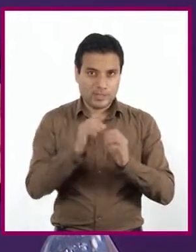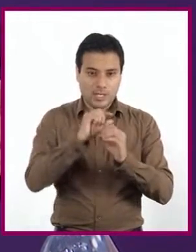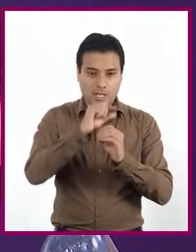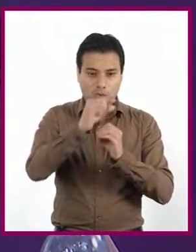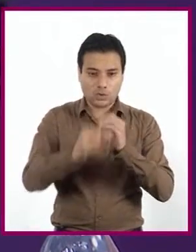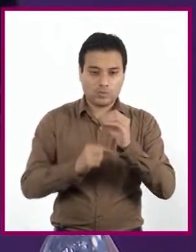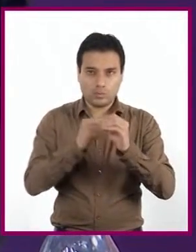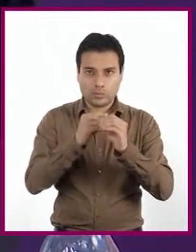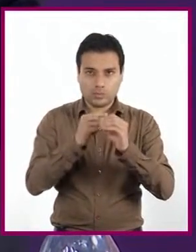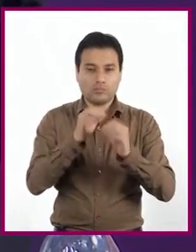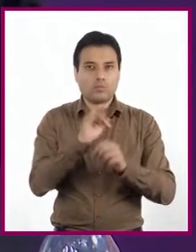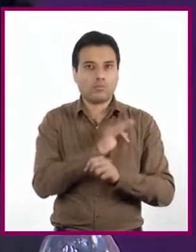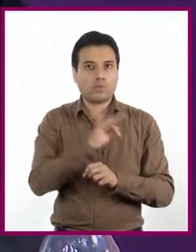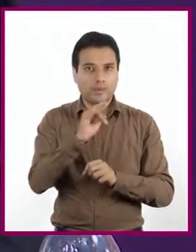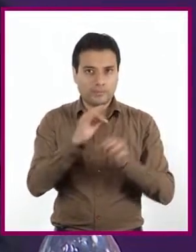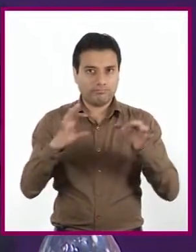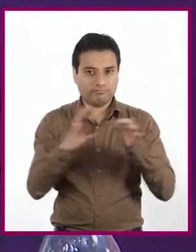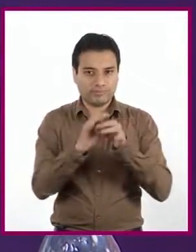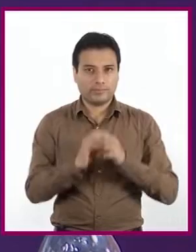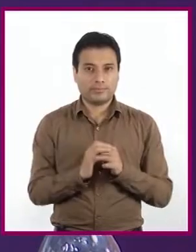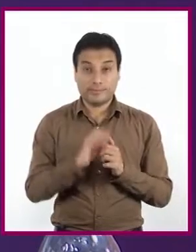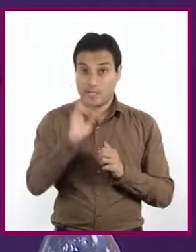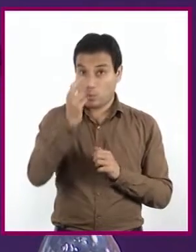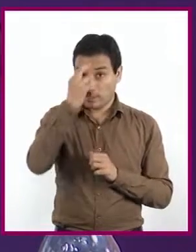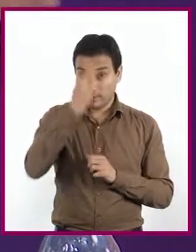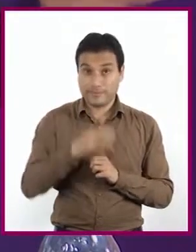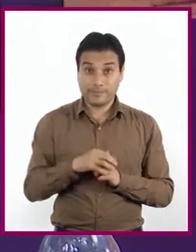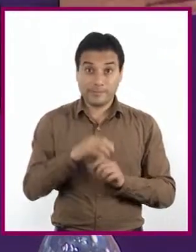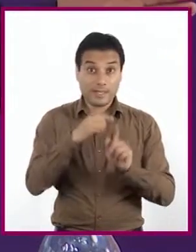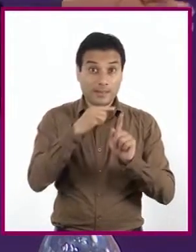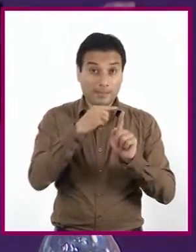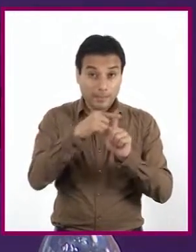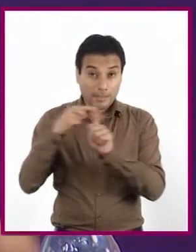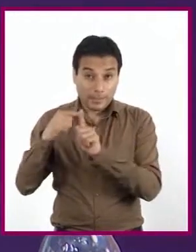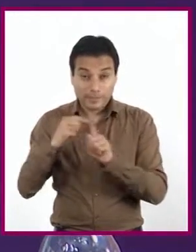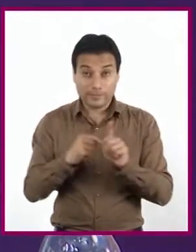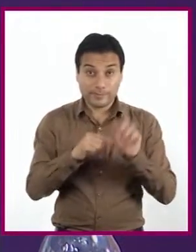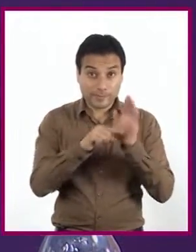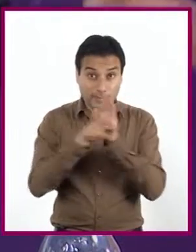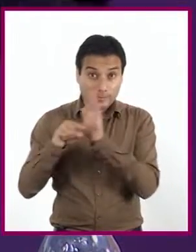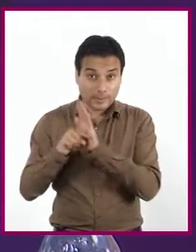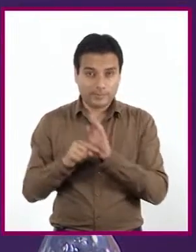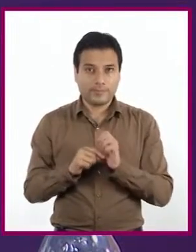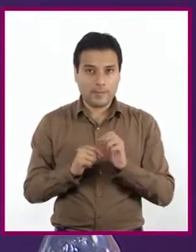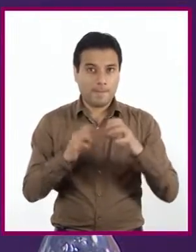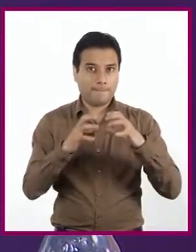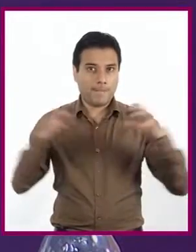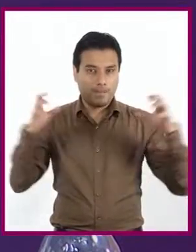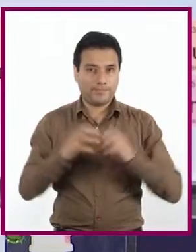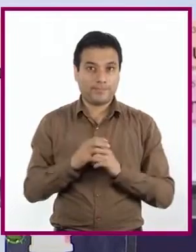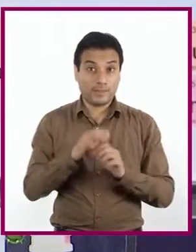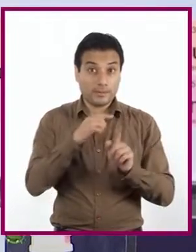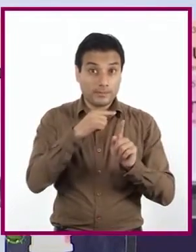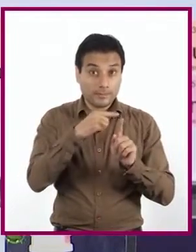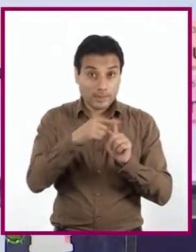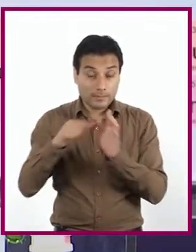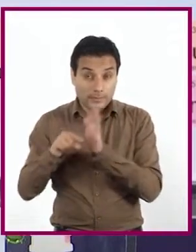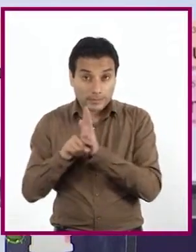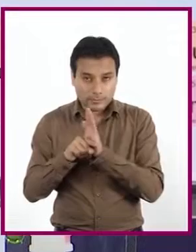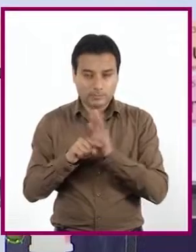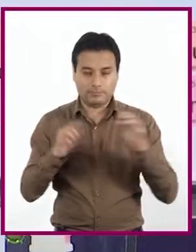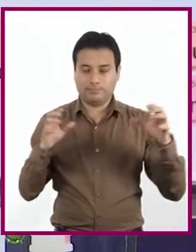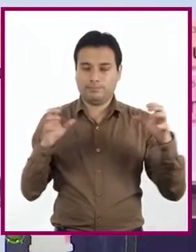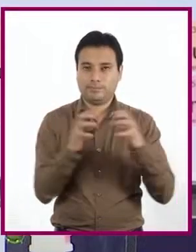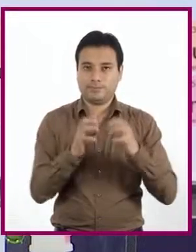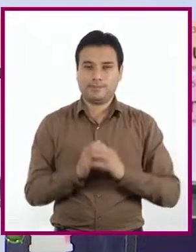queden unidos. Tengan presente que cargas iguales se repelen y cargas contrarias se atraen.